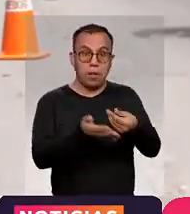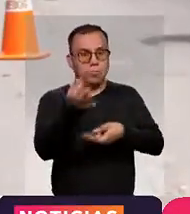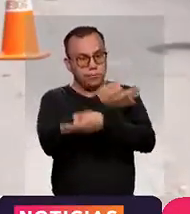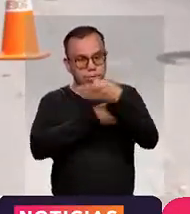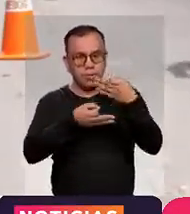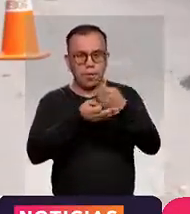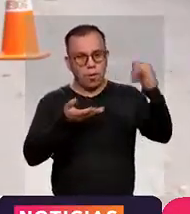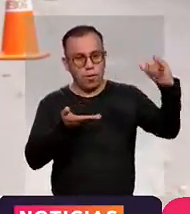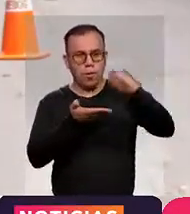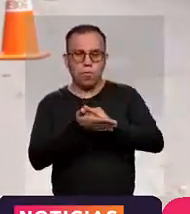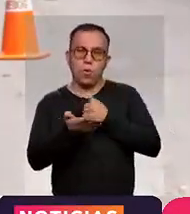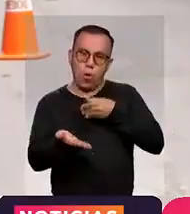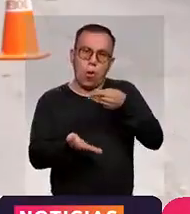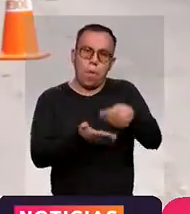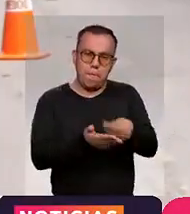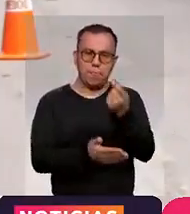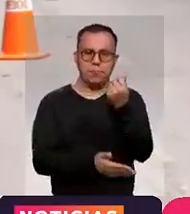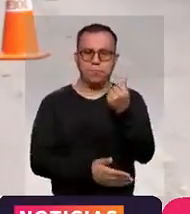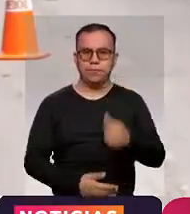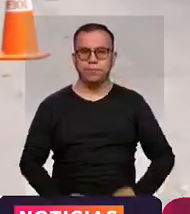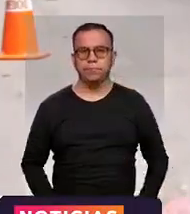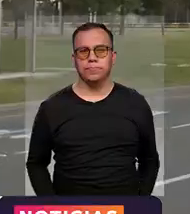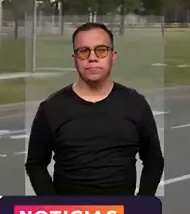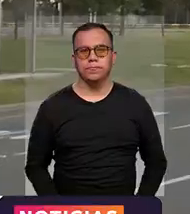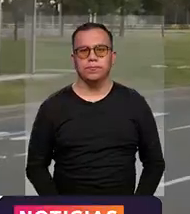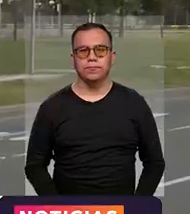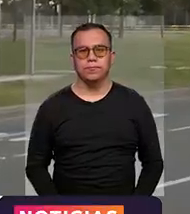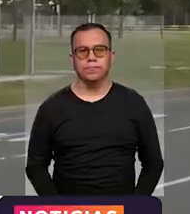ese viaje o devolverles el dinero.